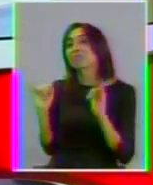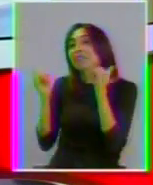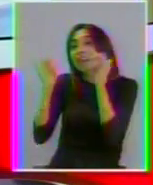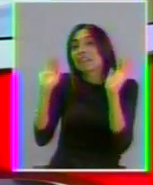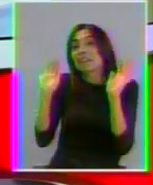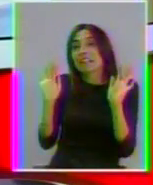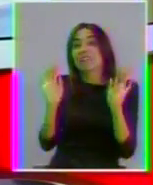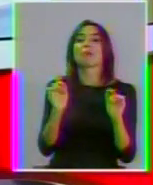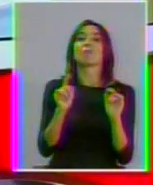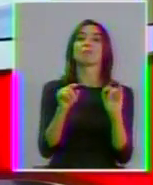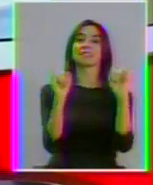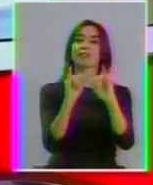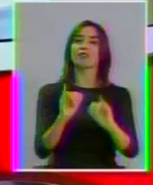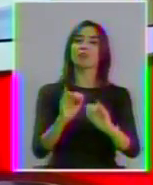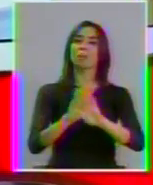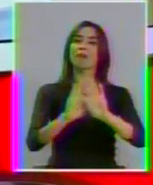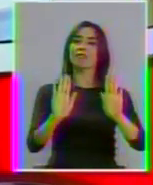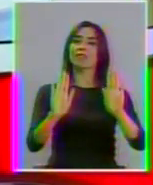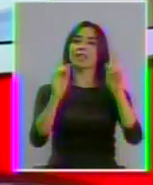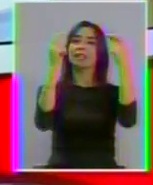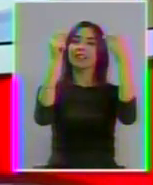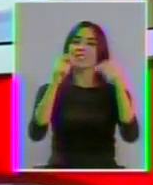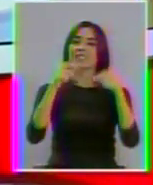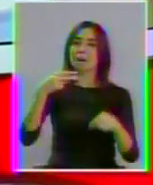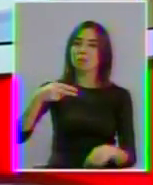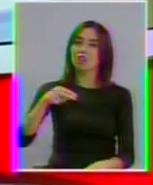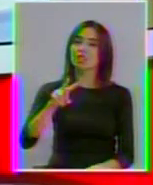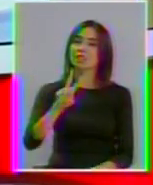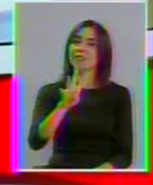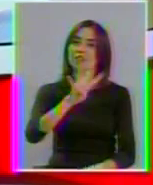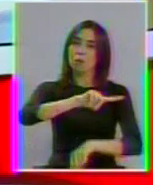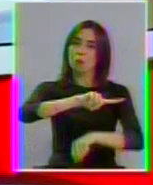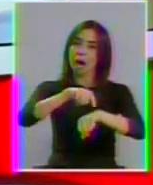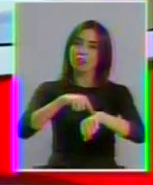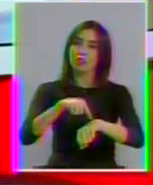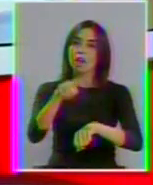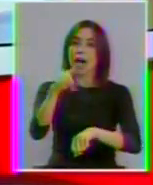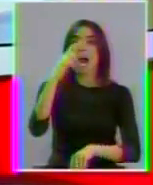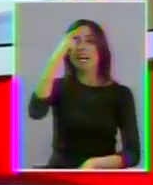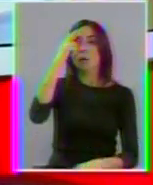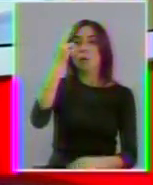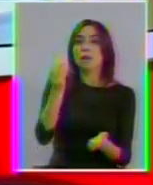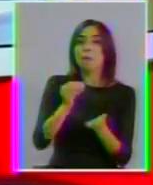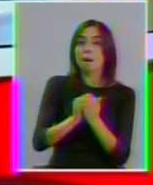De esta forma estamos terminando la revisión de las noticias en 24 horas. Recuerde que